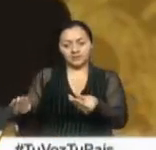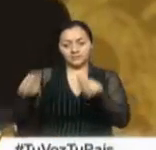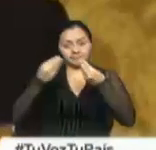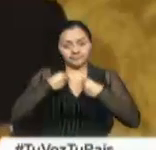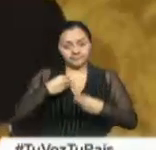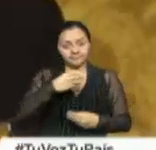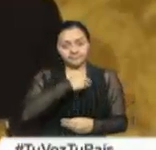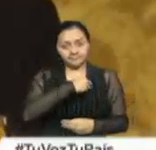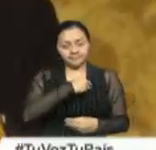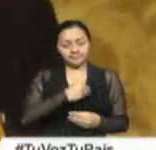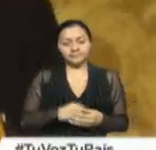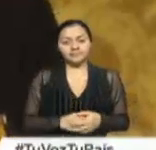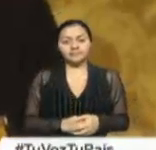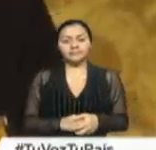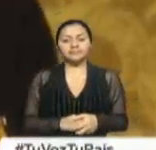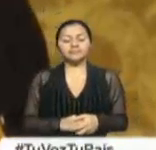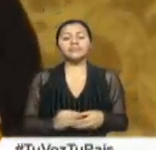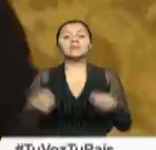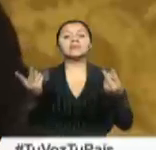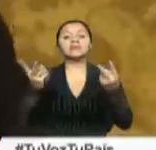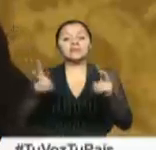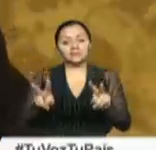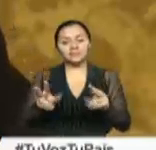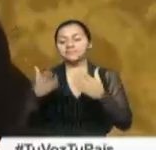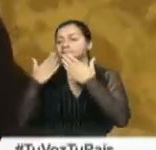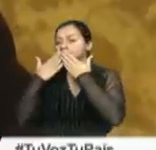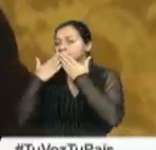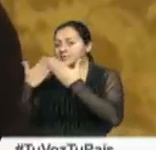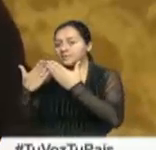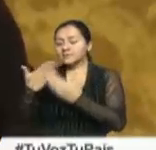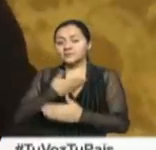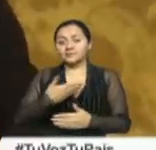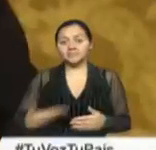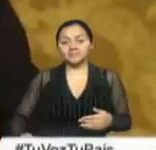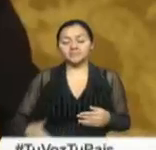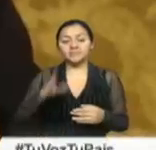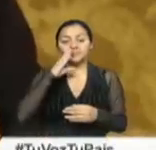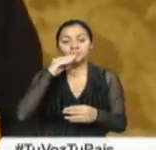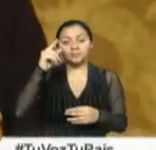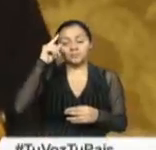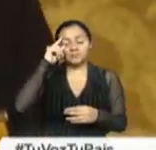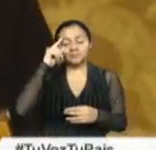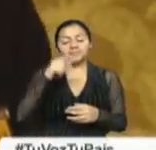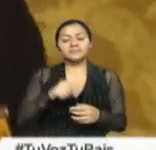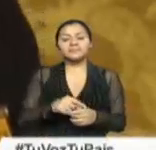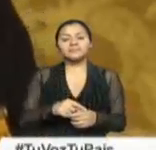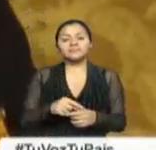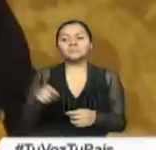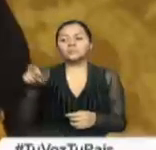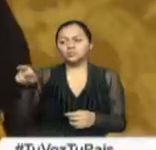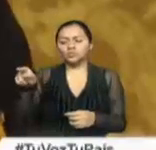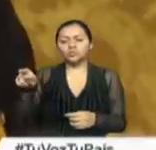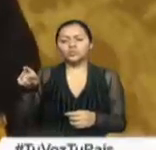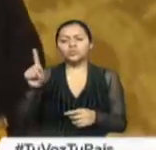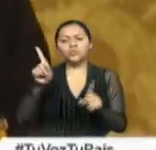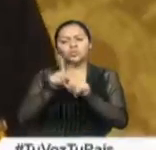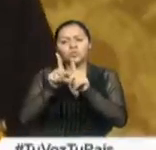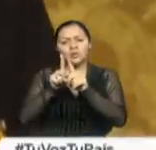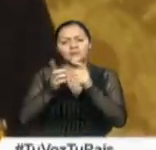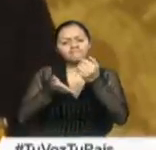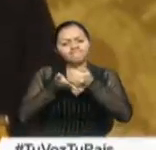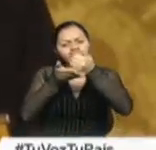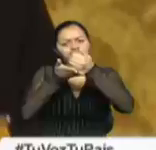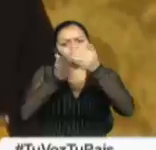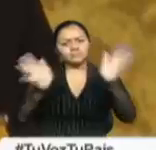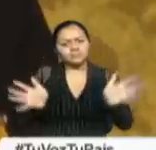oficial. También quiero agradecerle a usted, señor presidente, por dar el sitial que se merece a la música